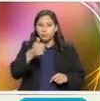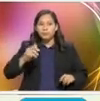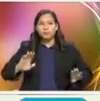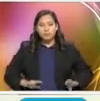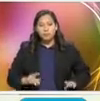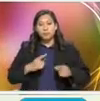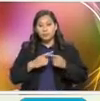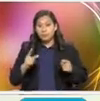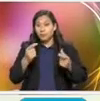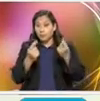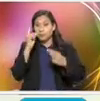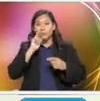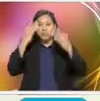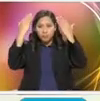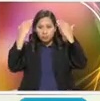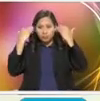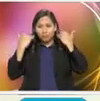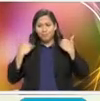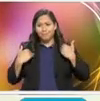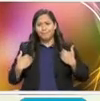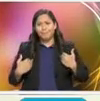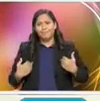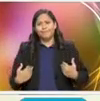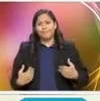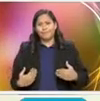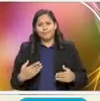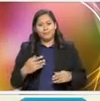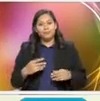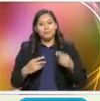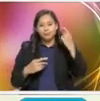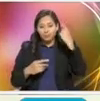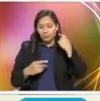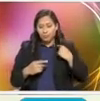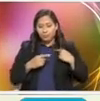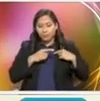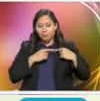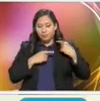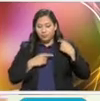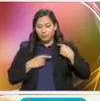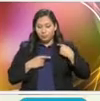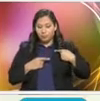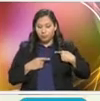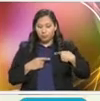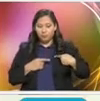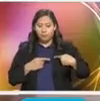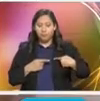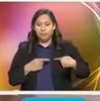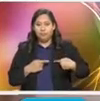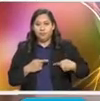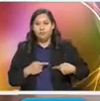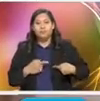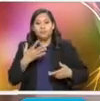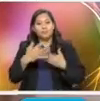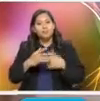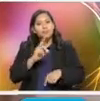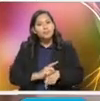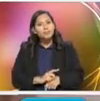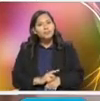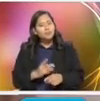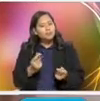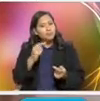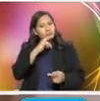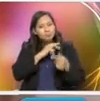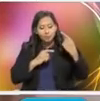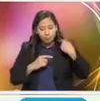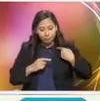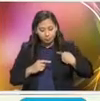hay mujeres que les crece el cabello rapidísimo, tal vez 1,5 centímetros en 15 días. Sí, Exactamente. sí. Entonces